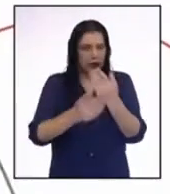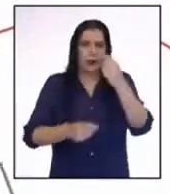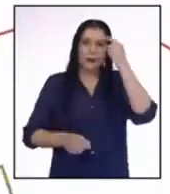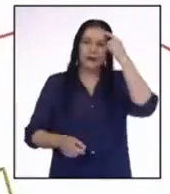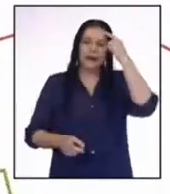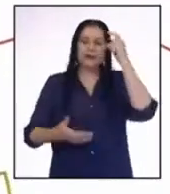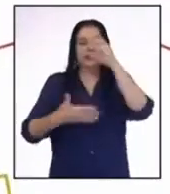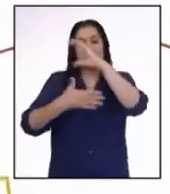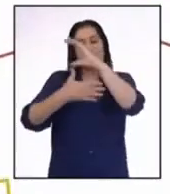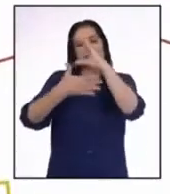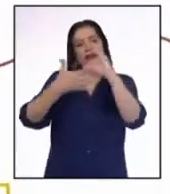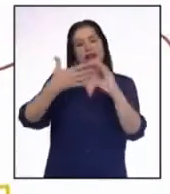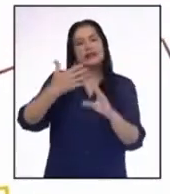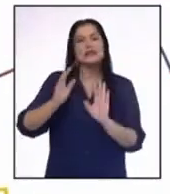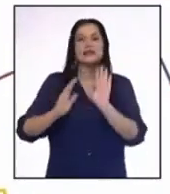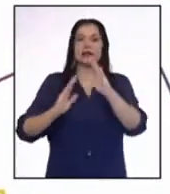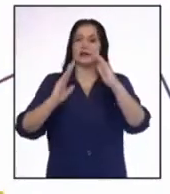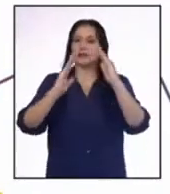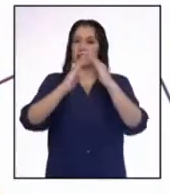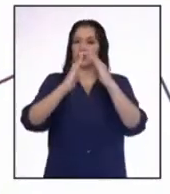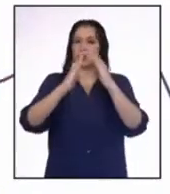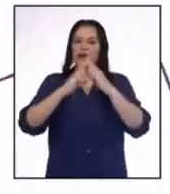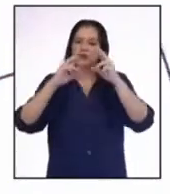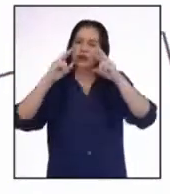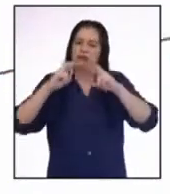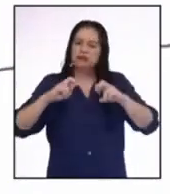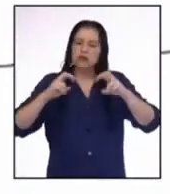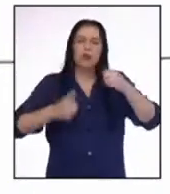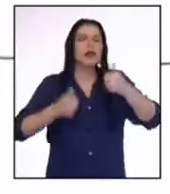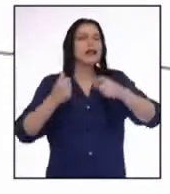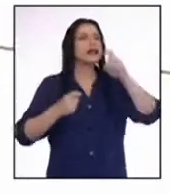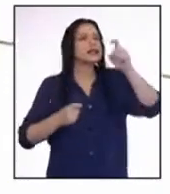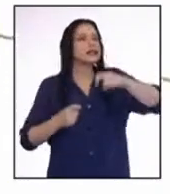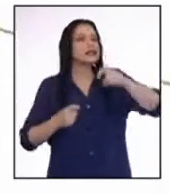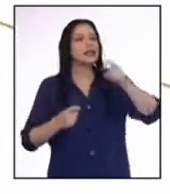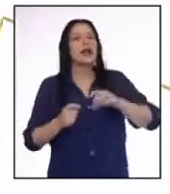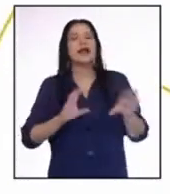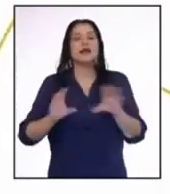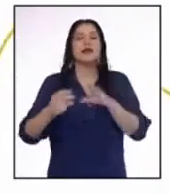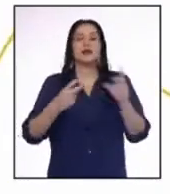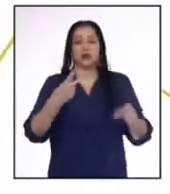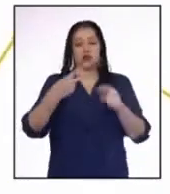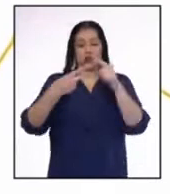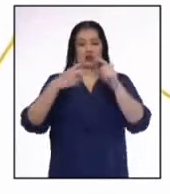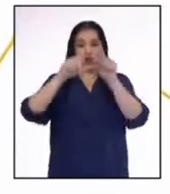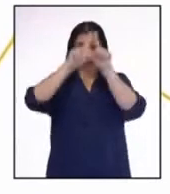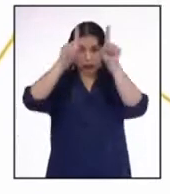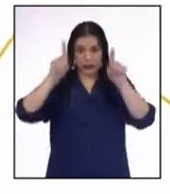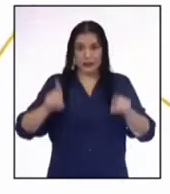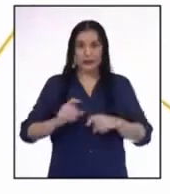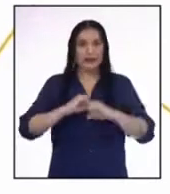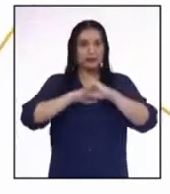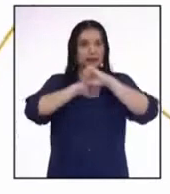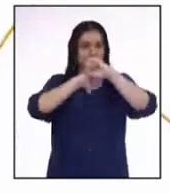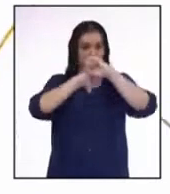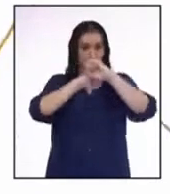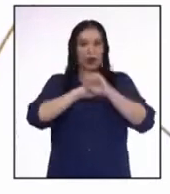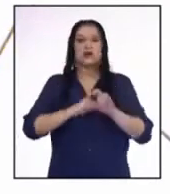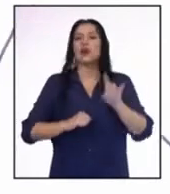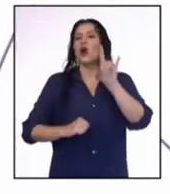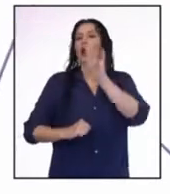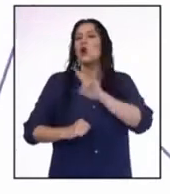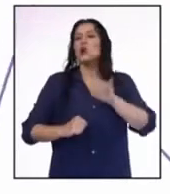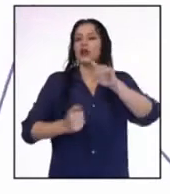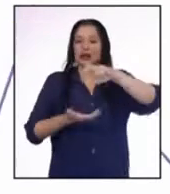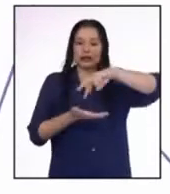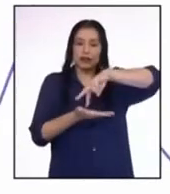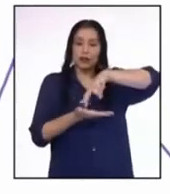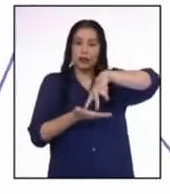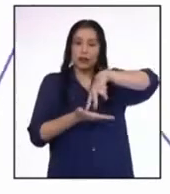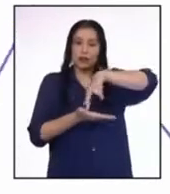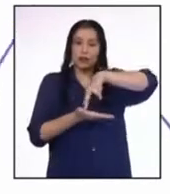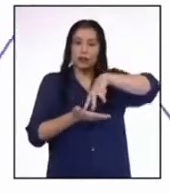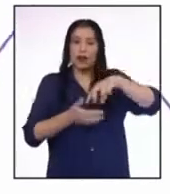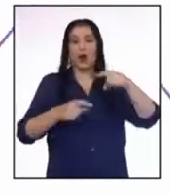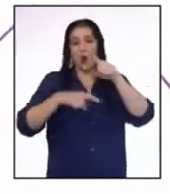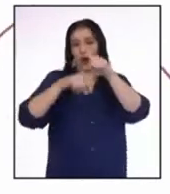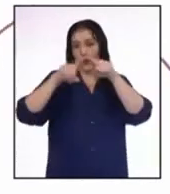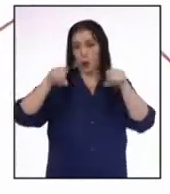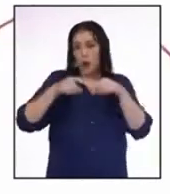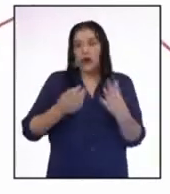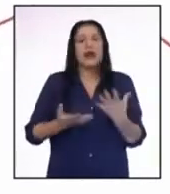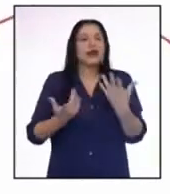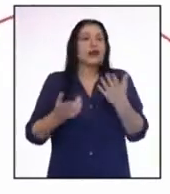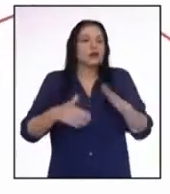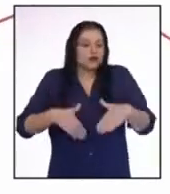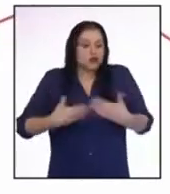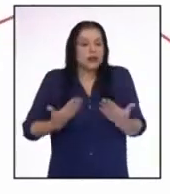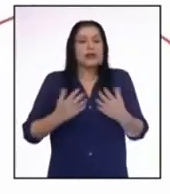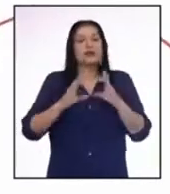las características de tu vivienda, evalúa la necesidad de elaborar otros 2 carteles de seguridad, utilizando el compás y o escuadras, de tal